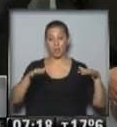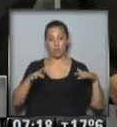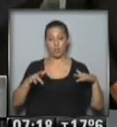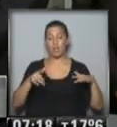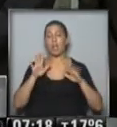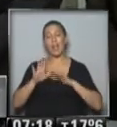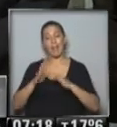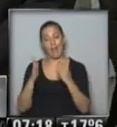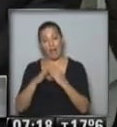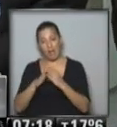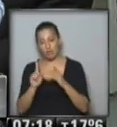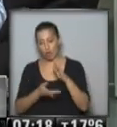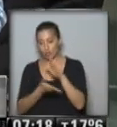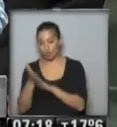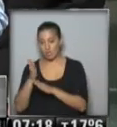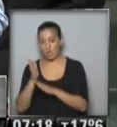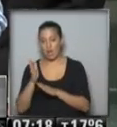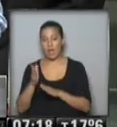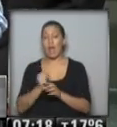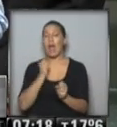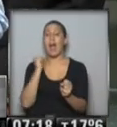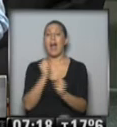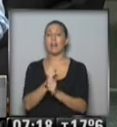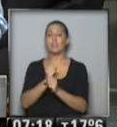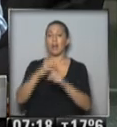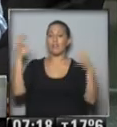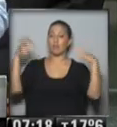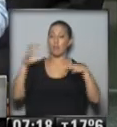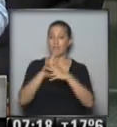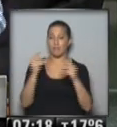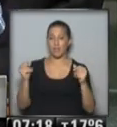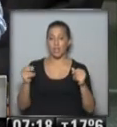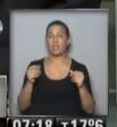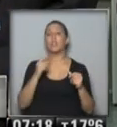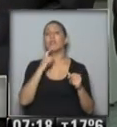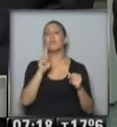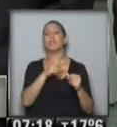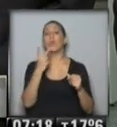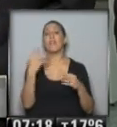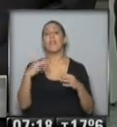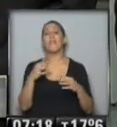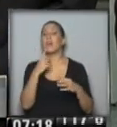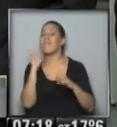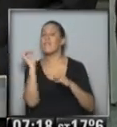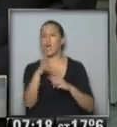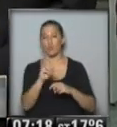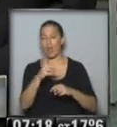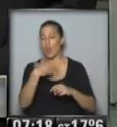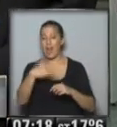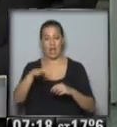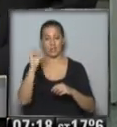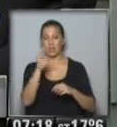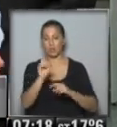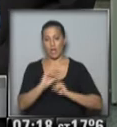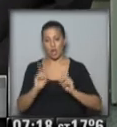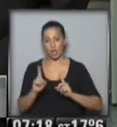quedarse en las casas hasta que pase la tormenta. Como segunda medida también evitar sacar los residuos. Evitar sacar